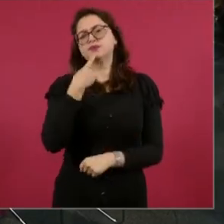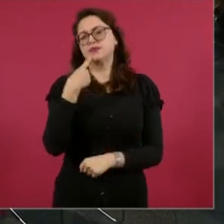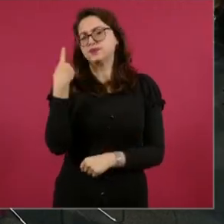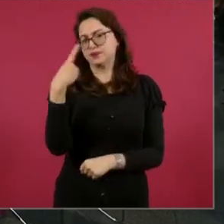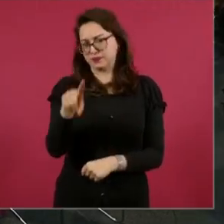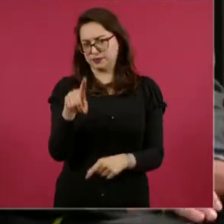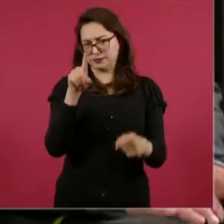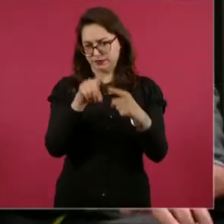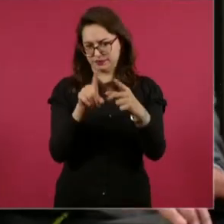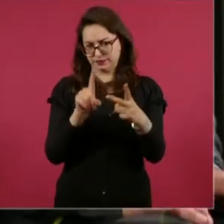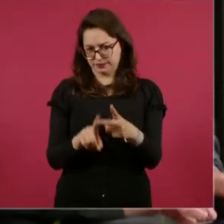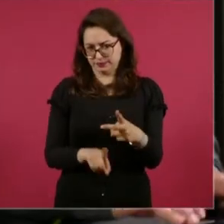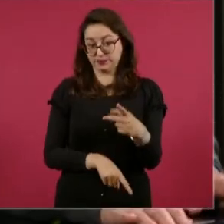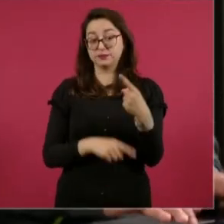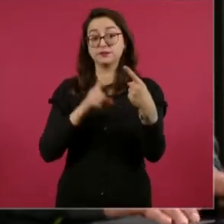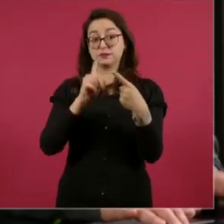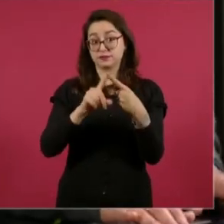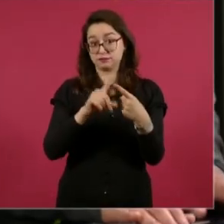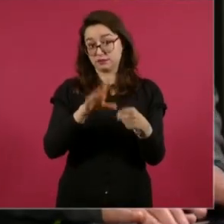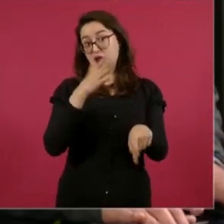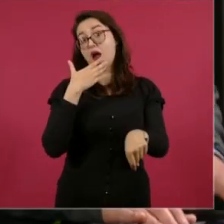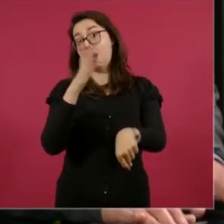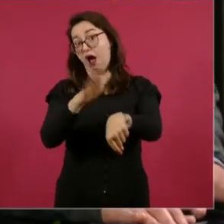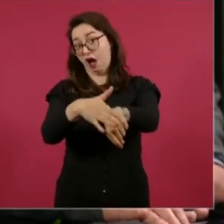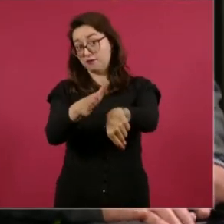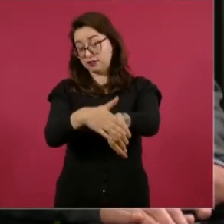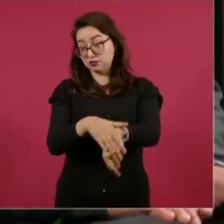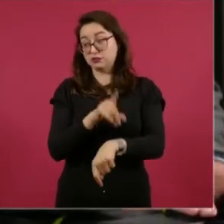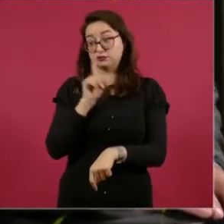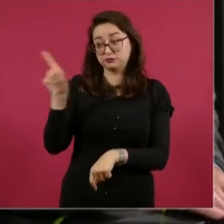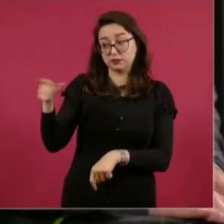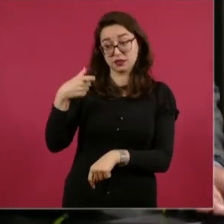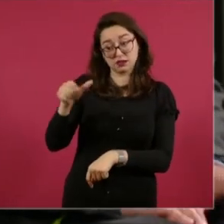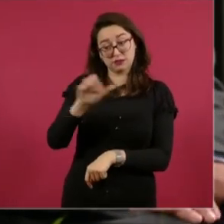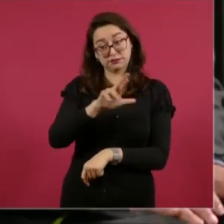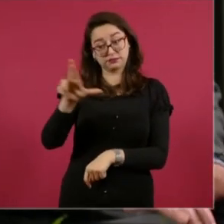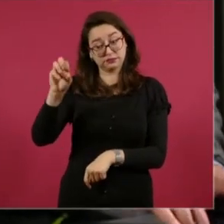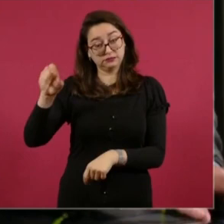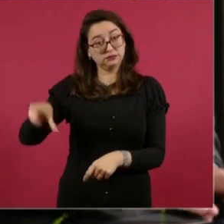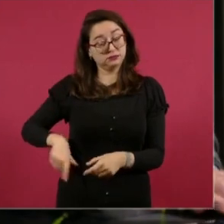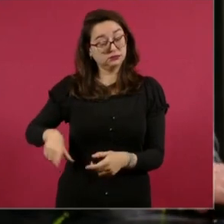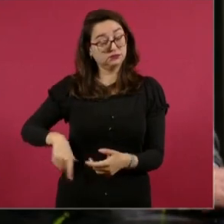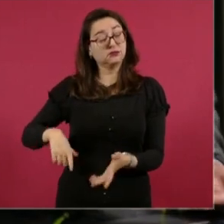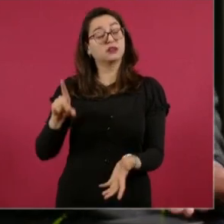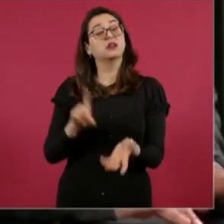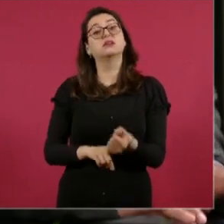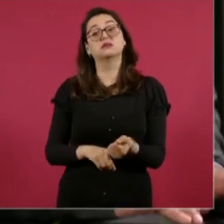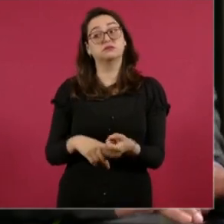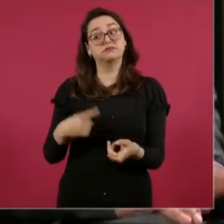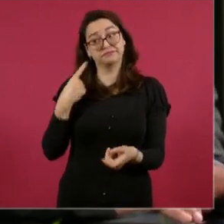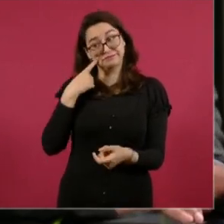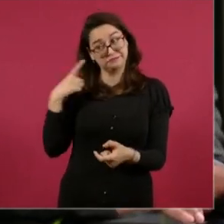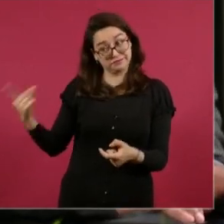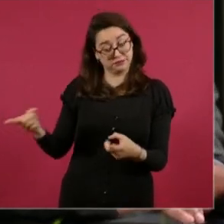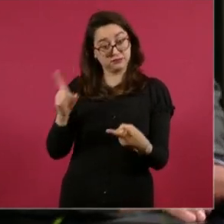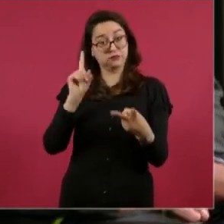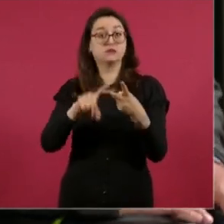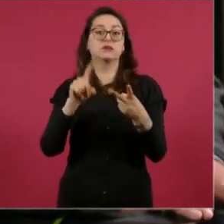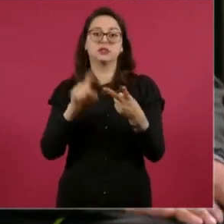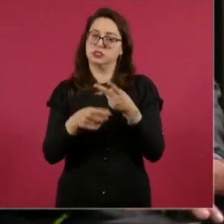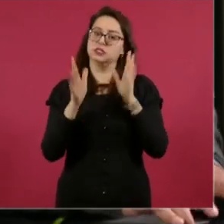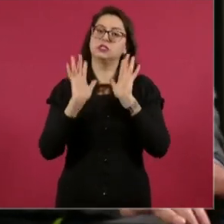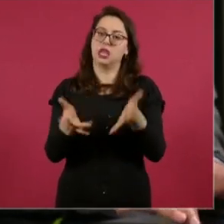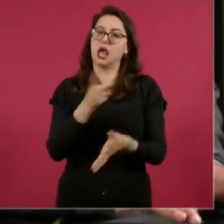esté enterado de cómo opera la oficialía mayor del gobierno de Quintana Roo. Y la otra es de que se les pague el adeudo que